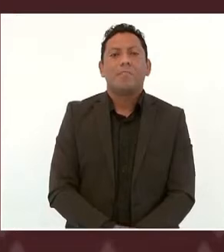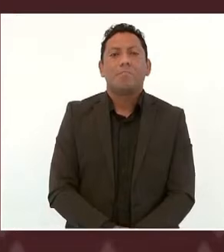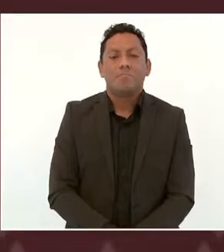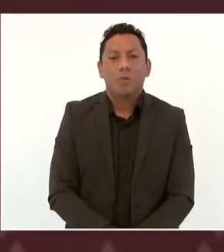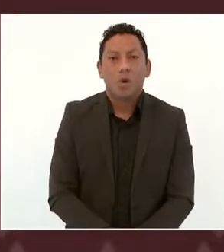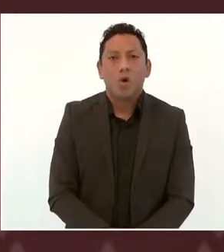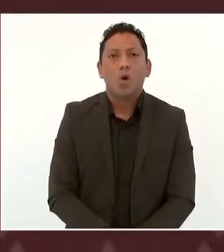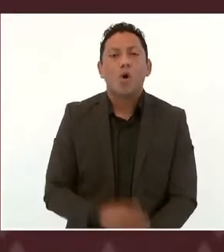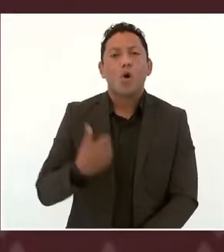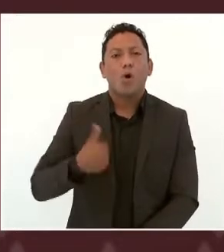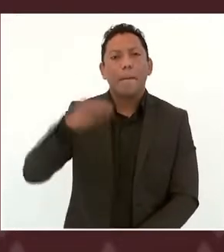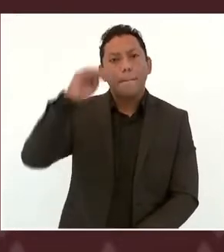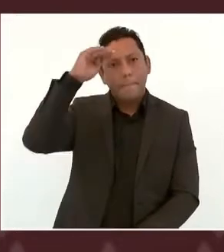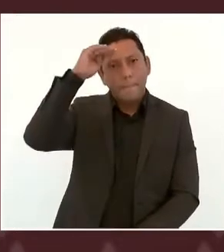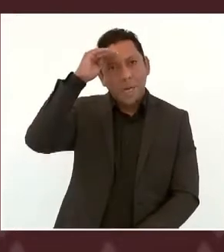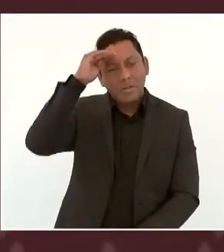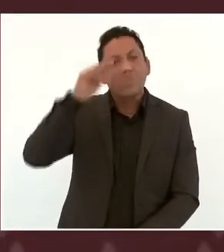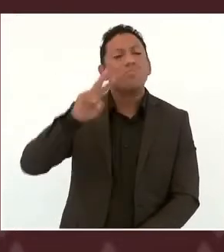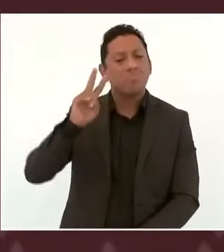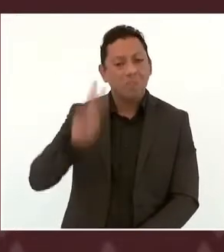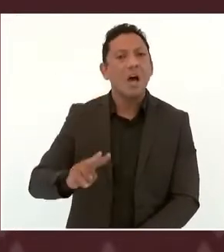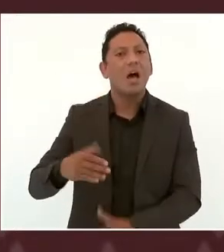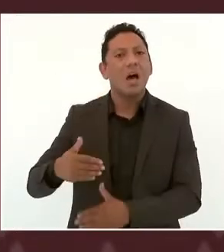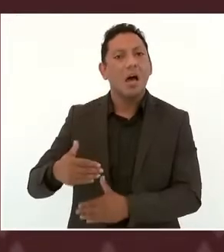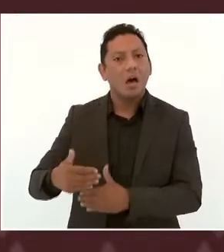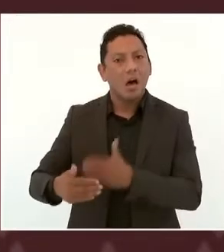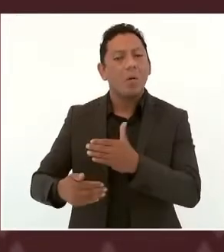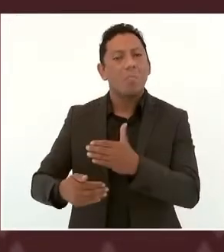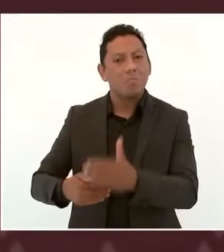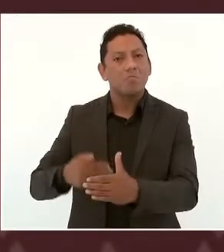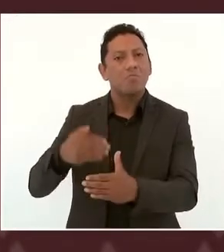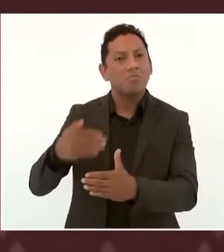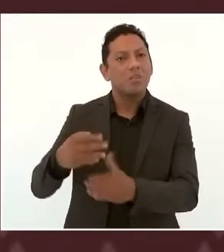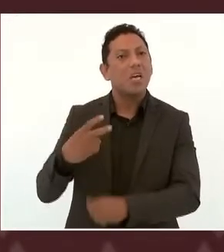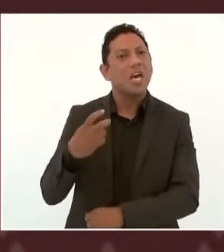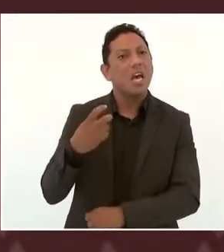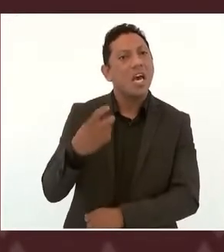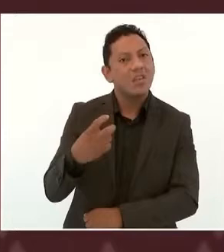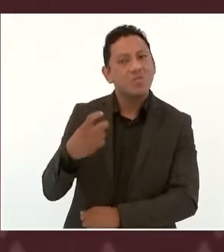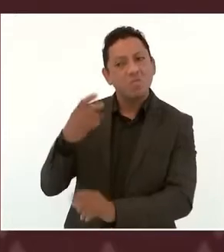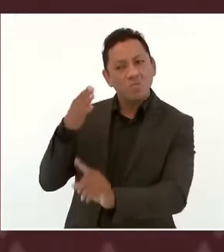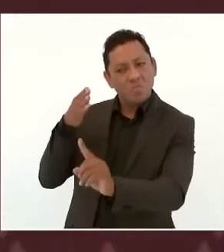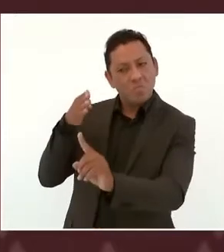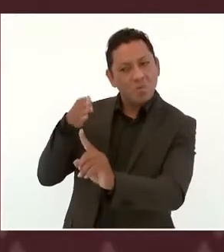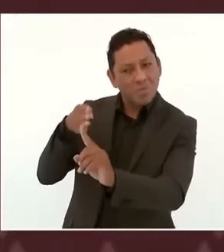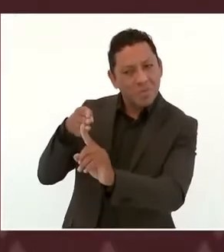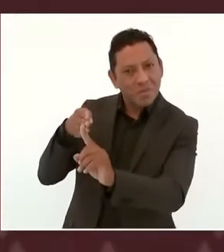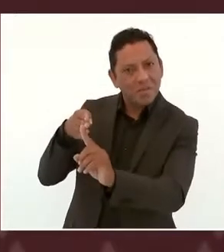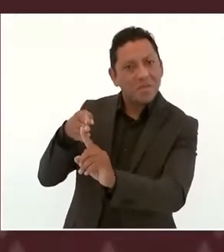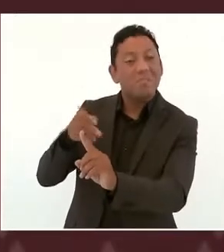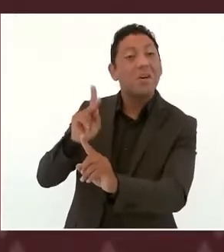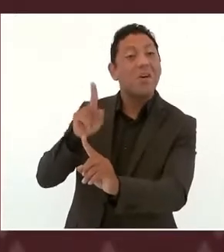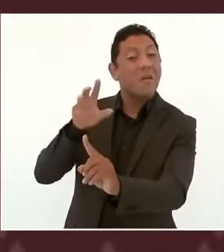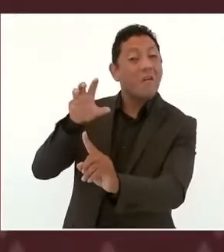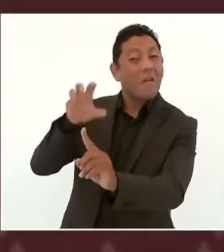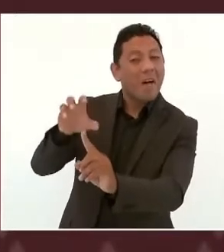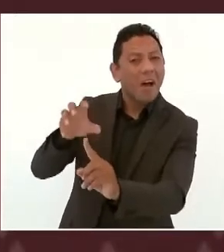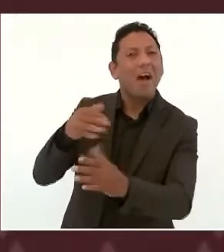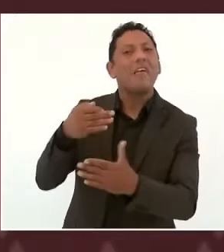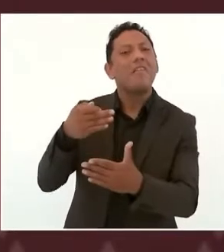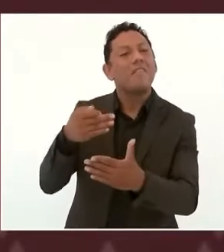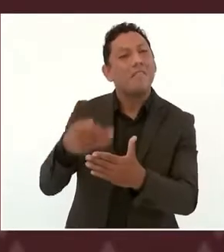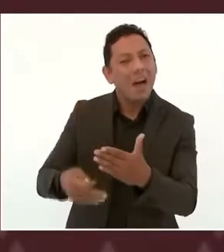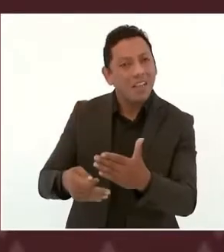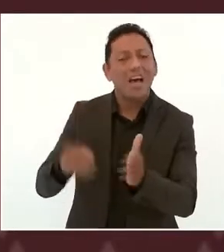Considero que hemos avanzado en ese propósito, pero nos falta